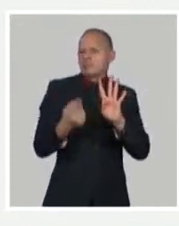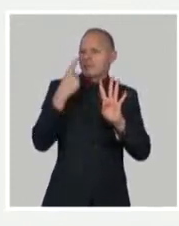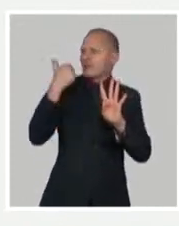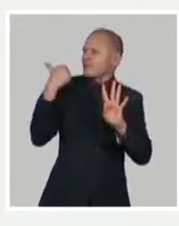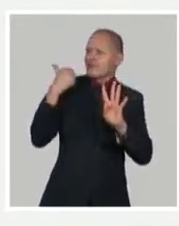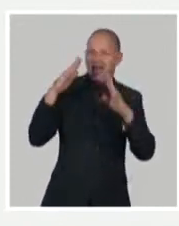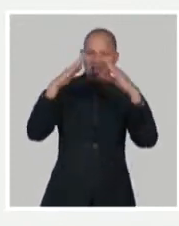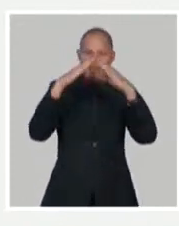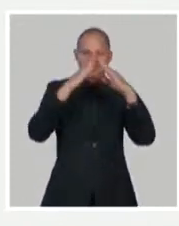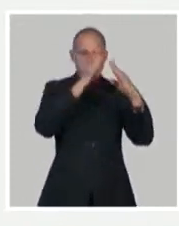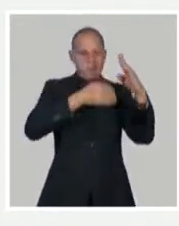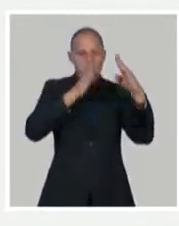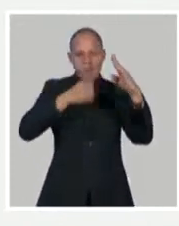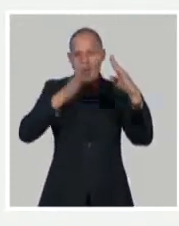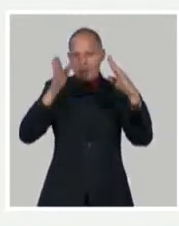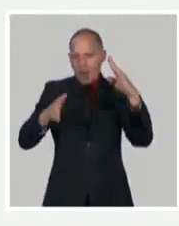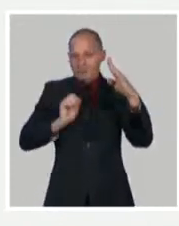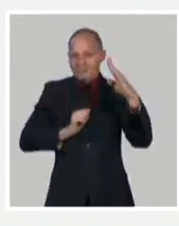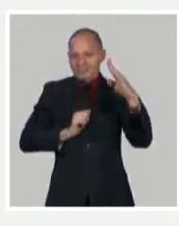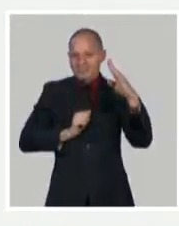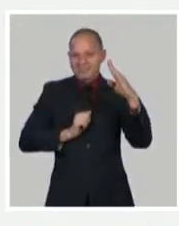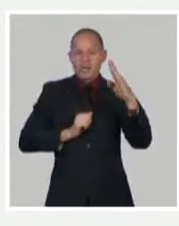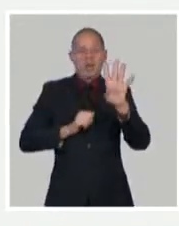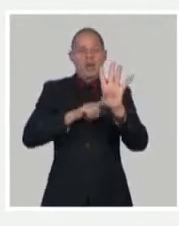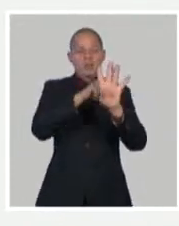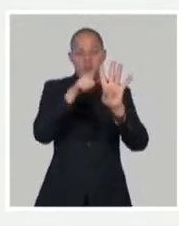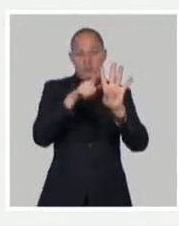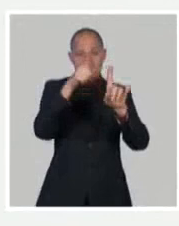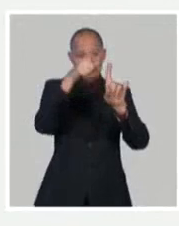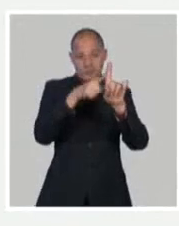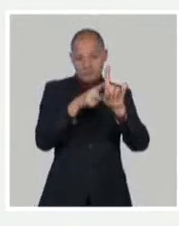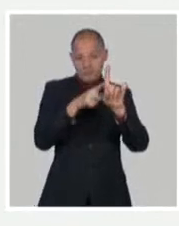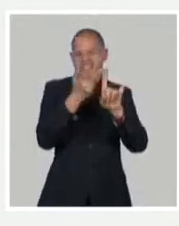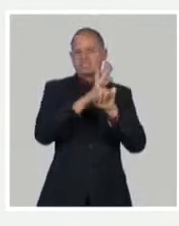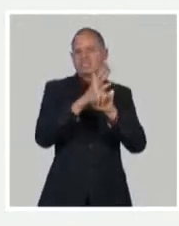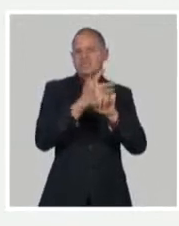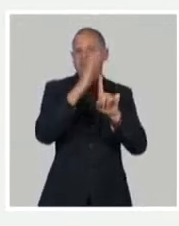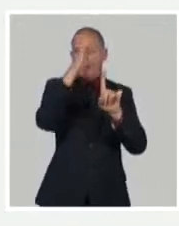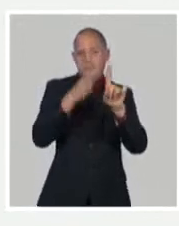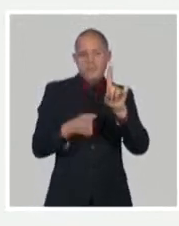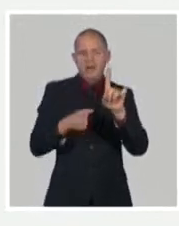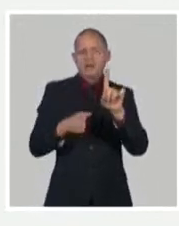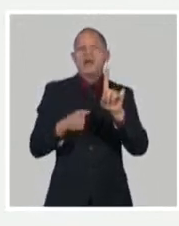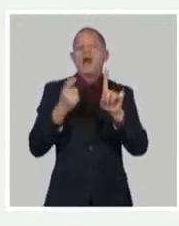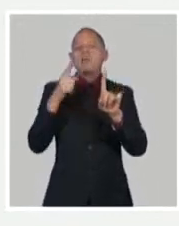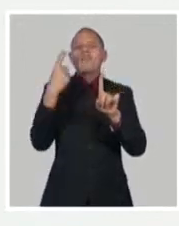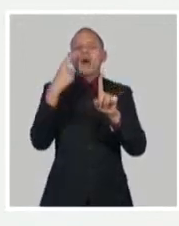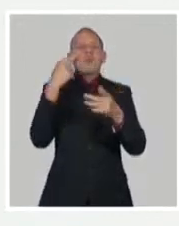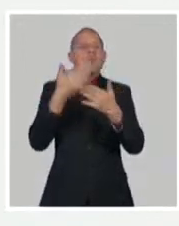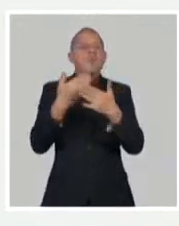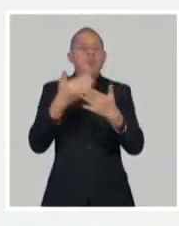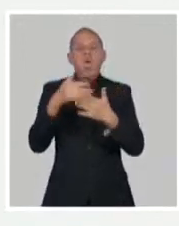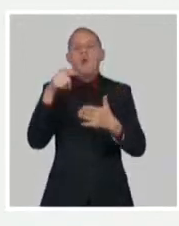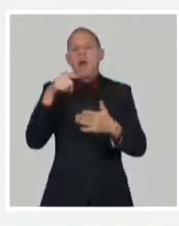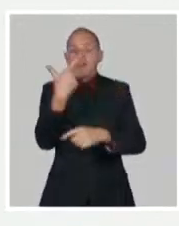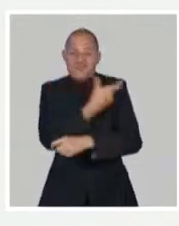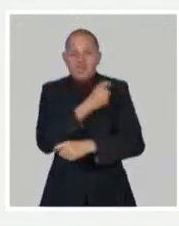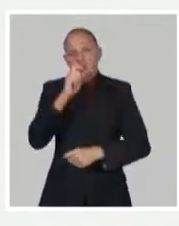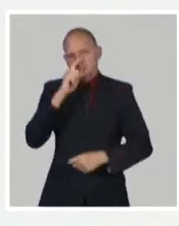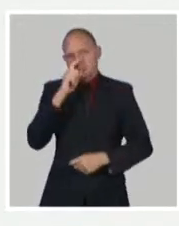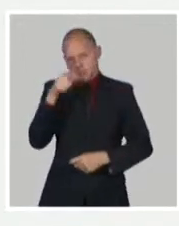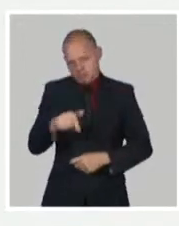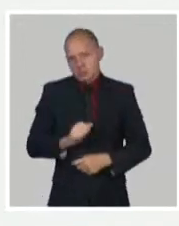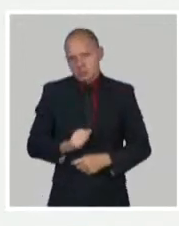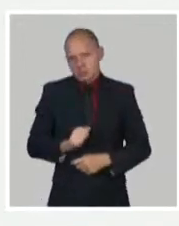que tener suficientes evidencias de que la vacuna funciona, para decirlo en el lenguaje coloquial. Y por lo tanto, bueno, hay que tener un grupo